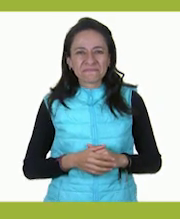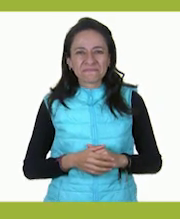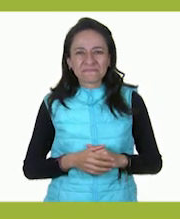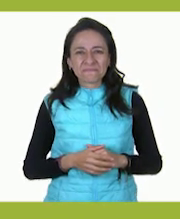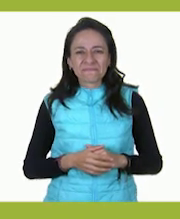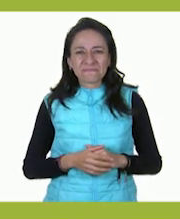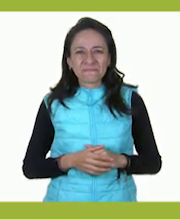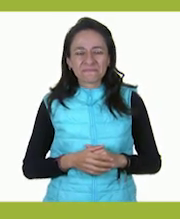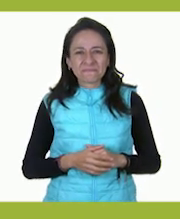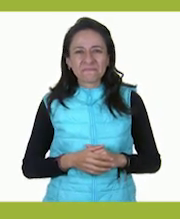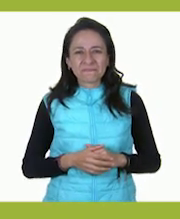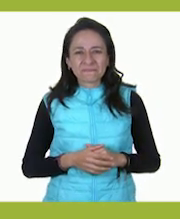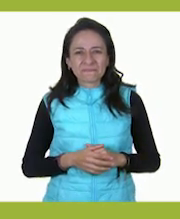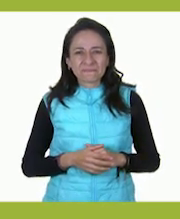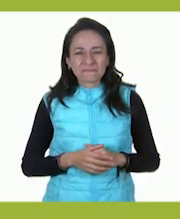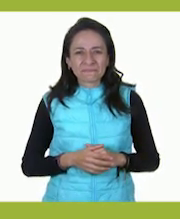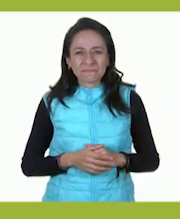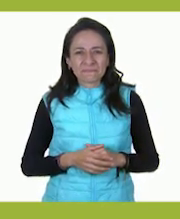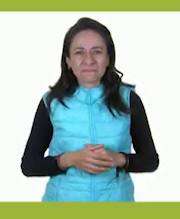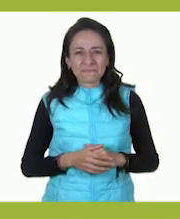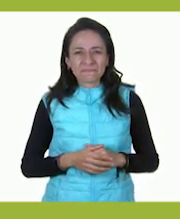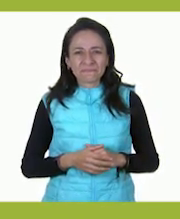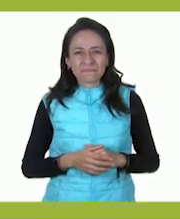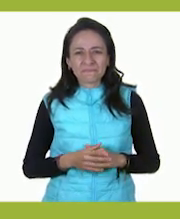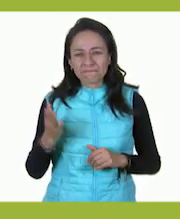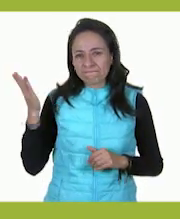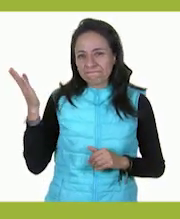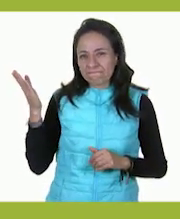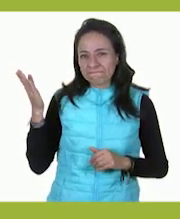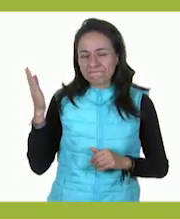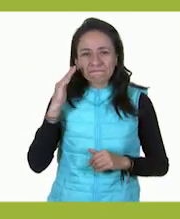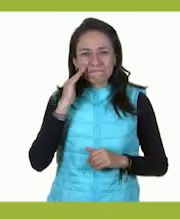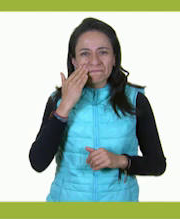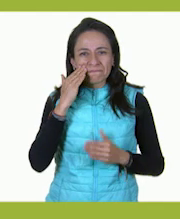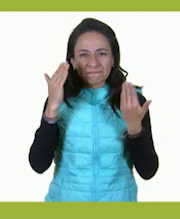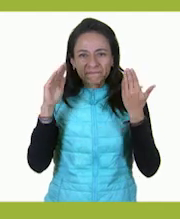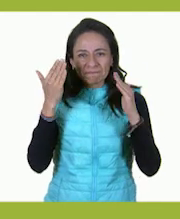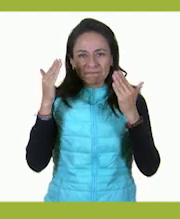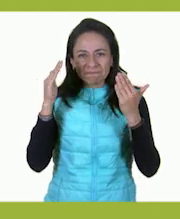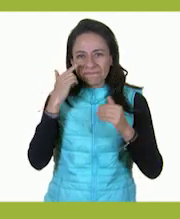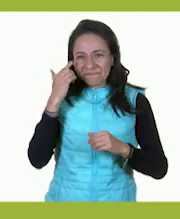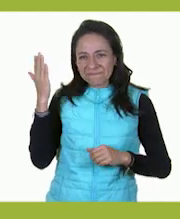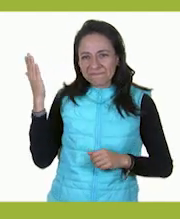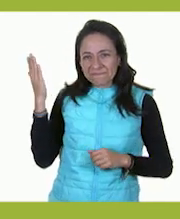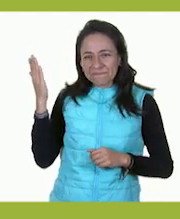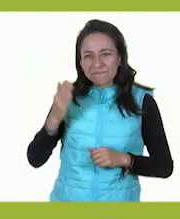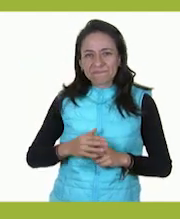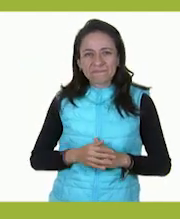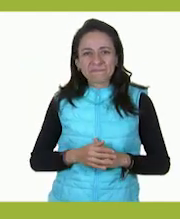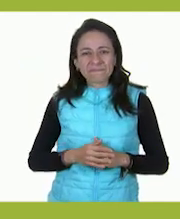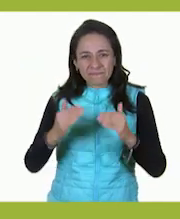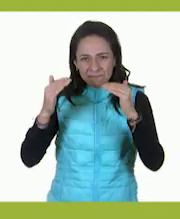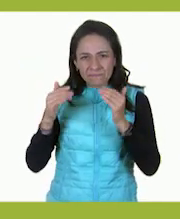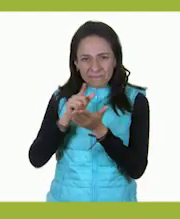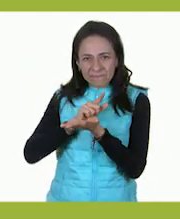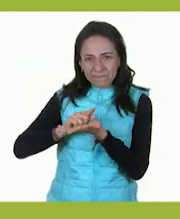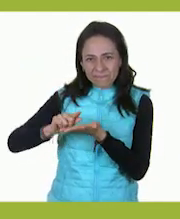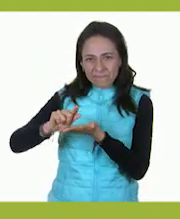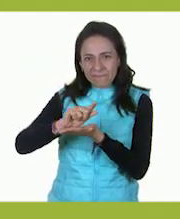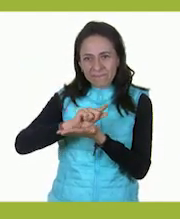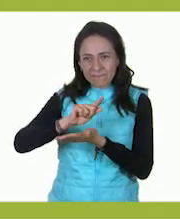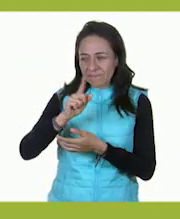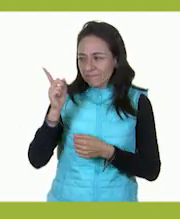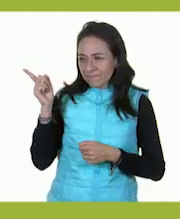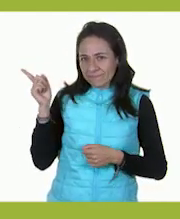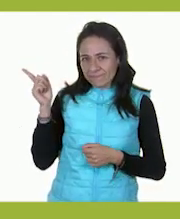buzón.escolar@nube.sep.gob.mx. Facebook @sep.gob. CEP-MX, Twitter,